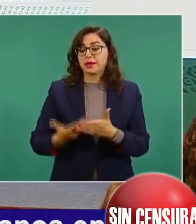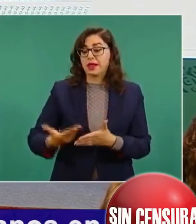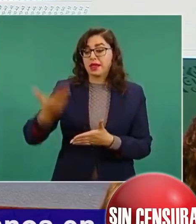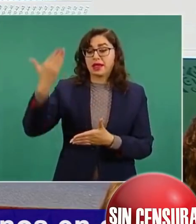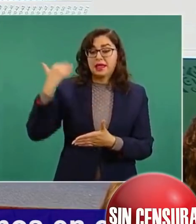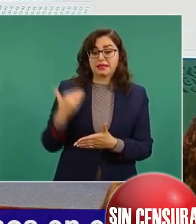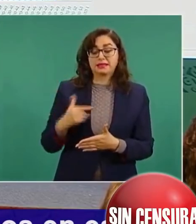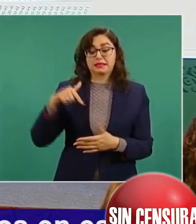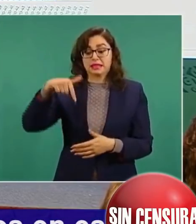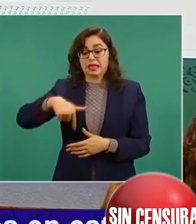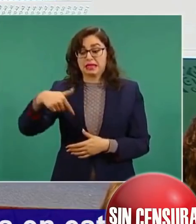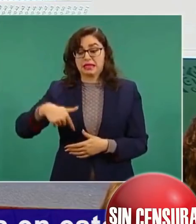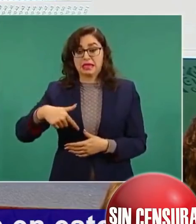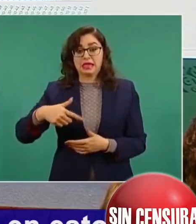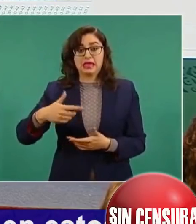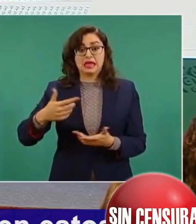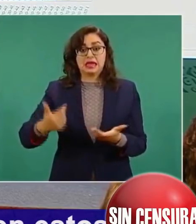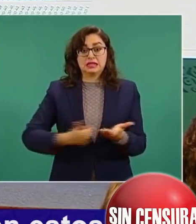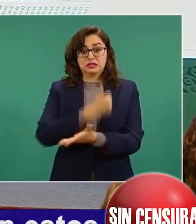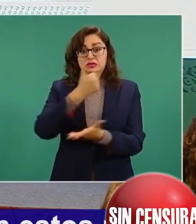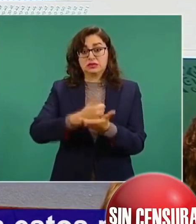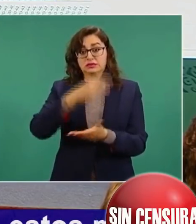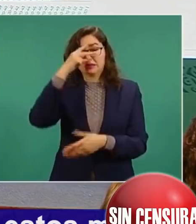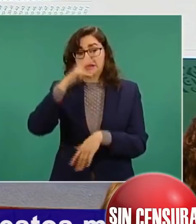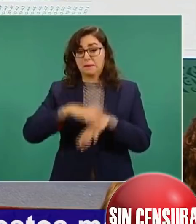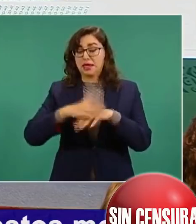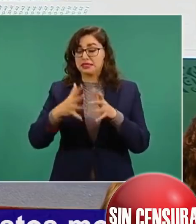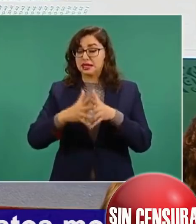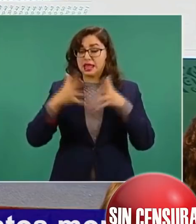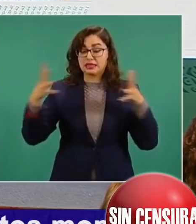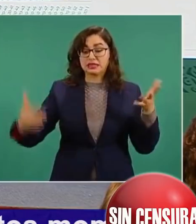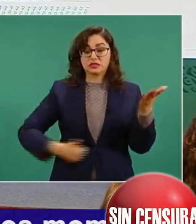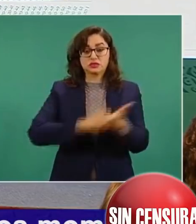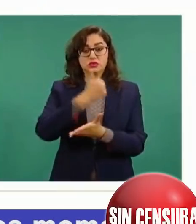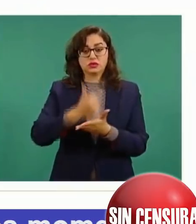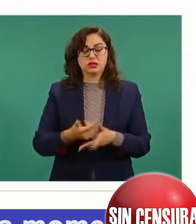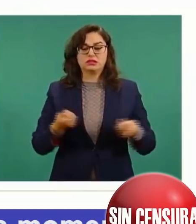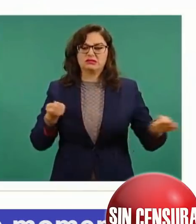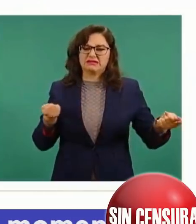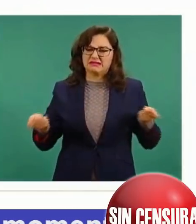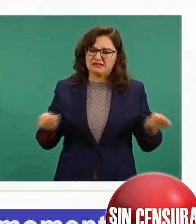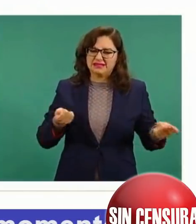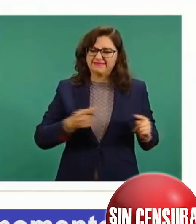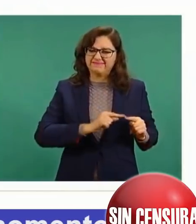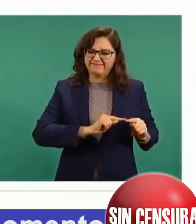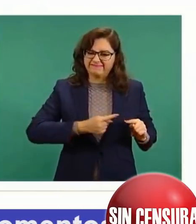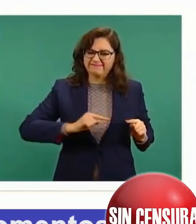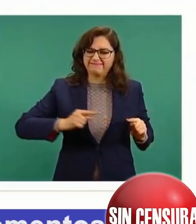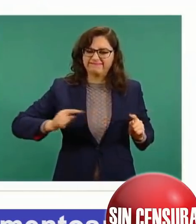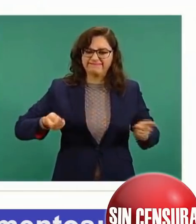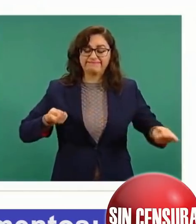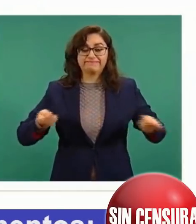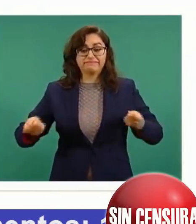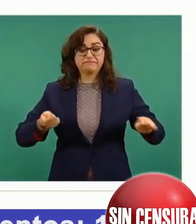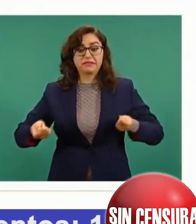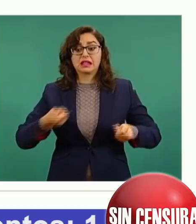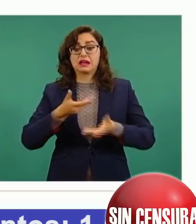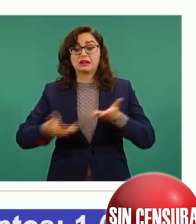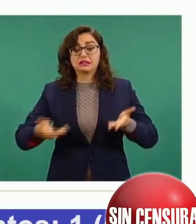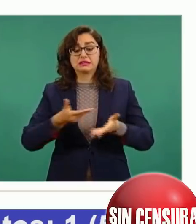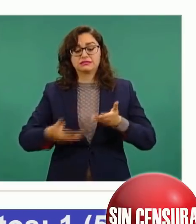zona metropolitana la mayor del país, después un ascenso igualmente desde la semana 40 y